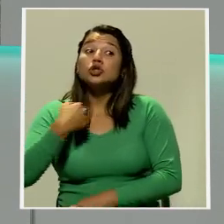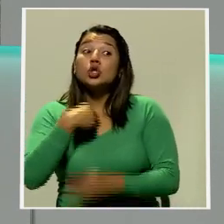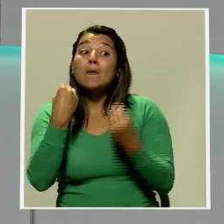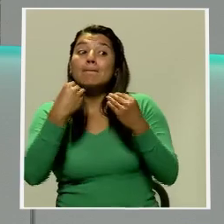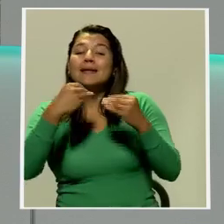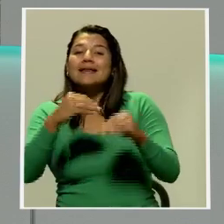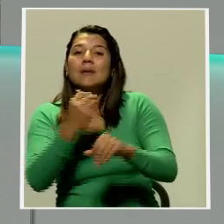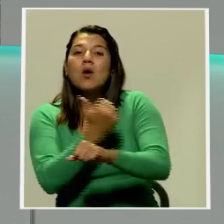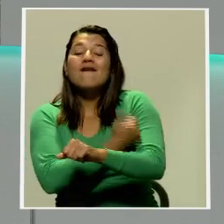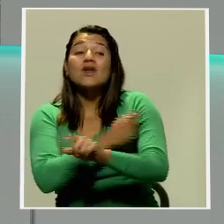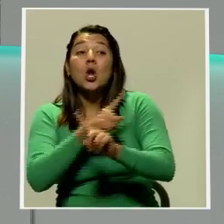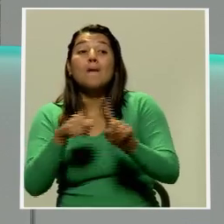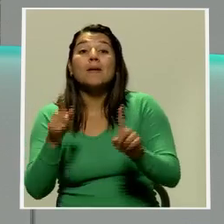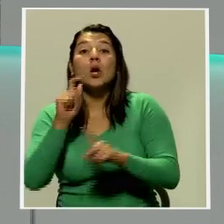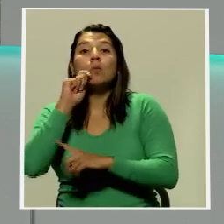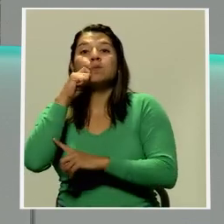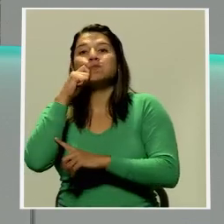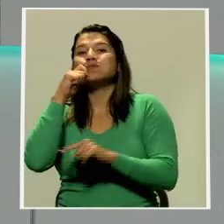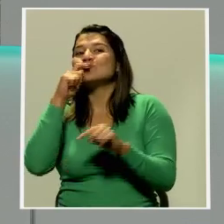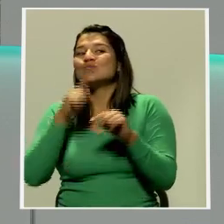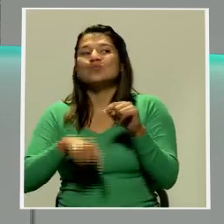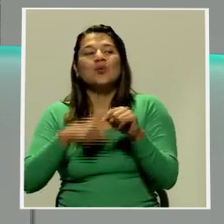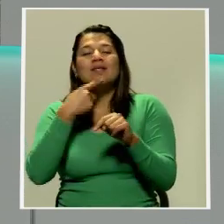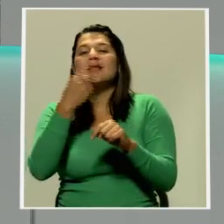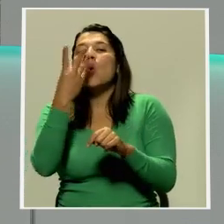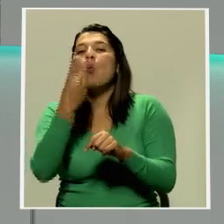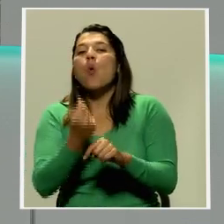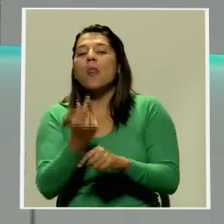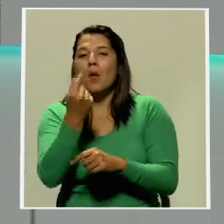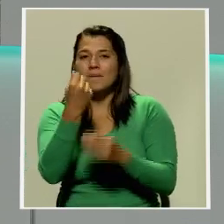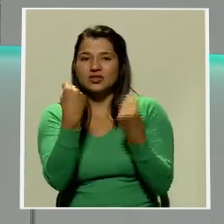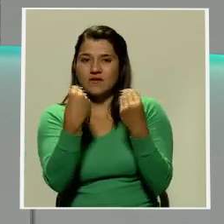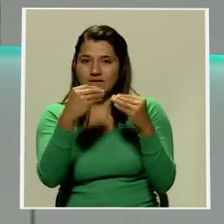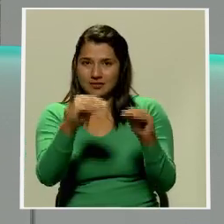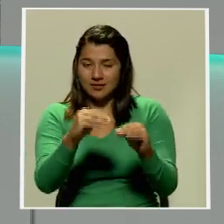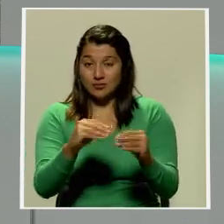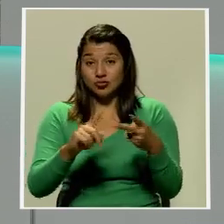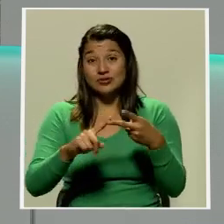confidencialidad sobre el precio y sobre el cronograma de entregas.